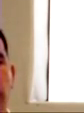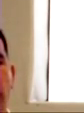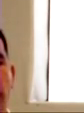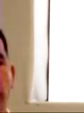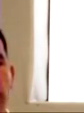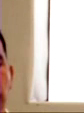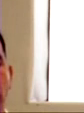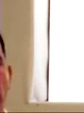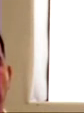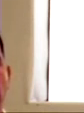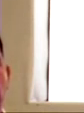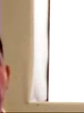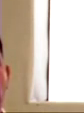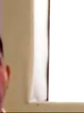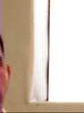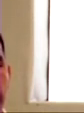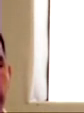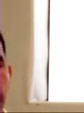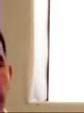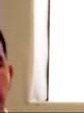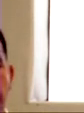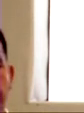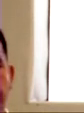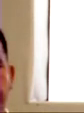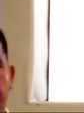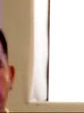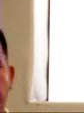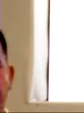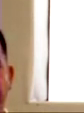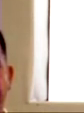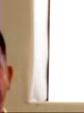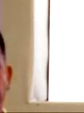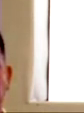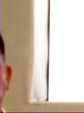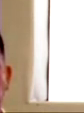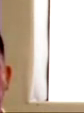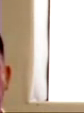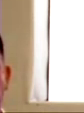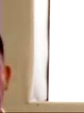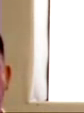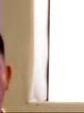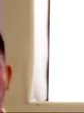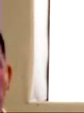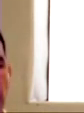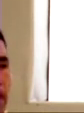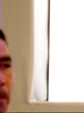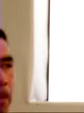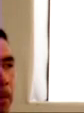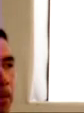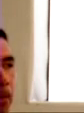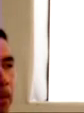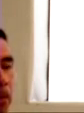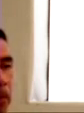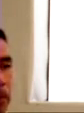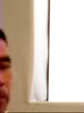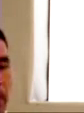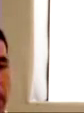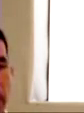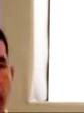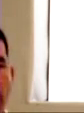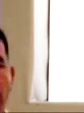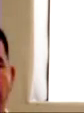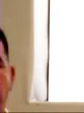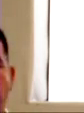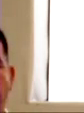No sé cómo será acá, pero en Chile hay mucha desconfianza entre los colegas de una misma escuela. Entonces, hay